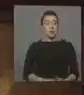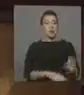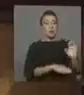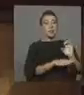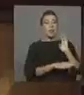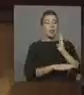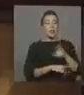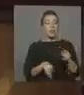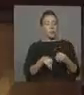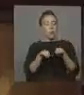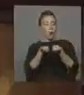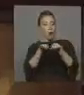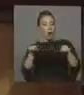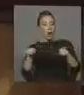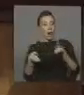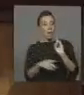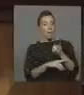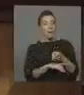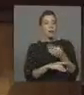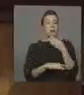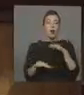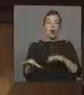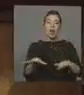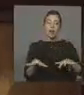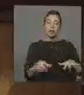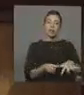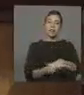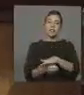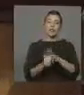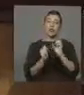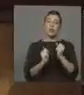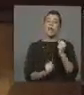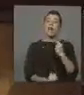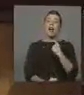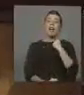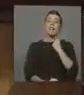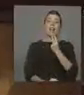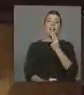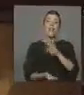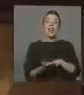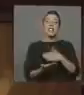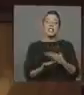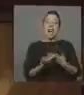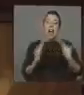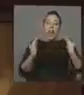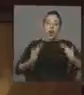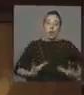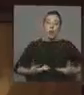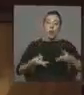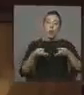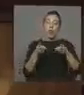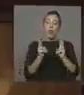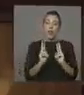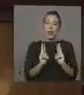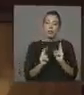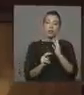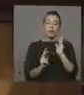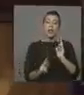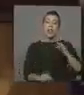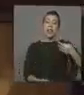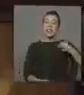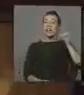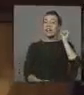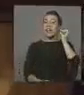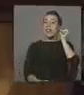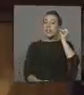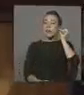debe equilibrar dicho mandato con aquellas situaciones que pueden afectar la vida, la salud, los derechos y, en definitiva, la dignidad de las